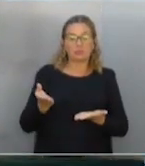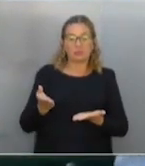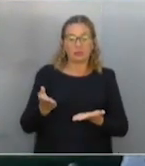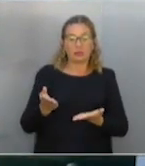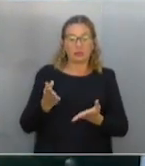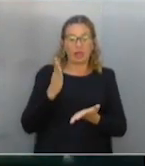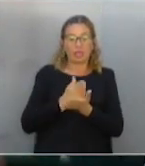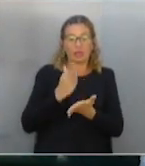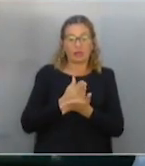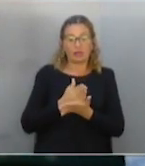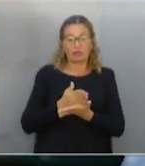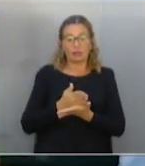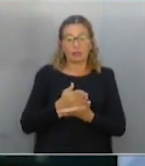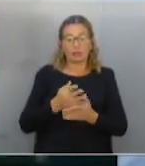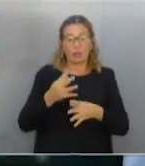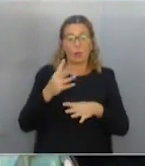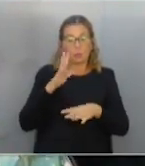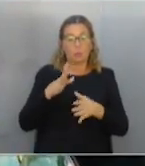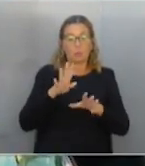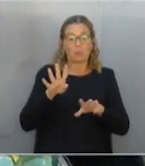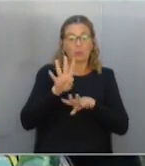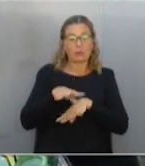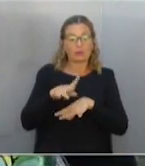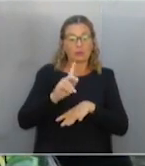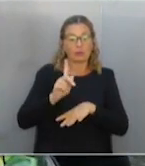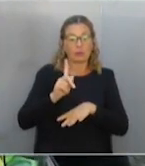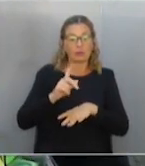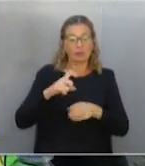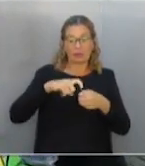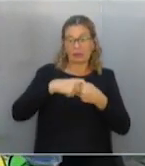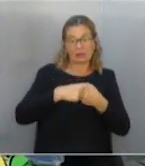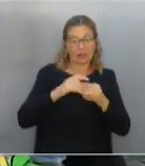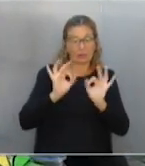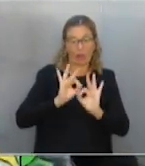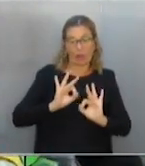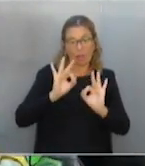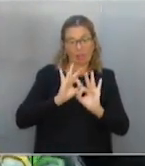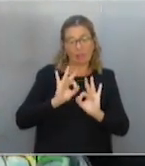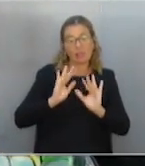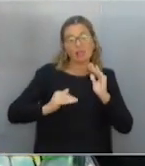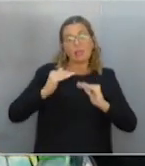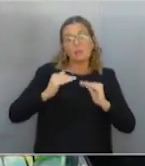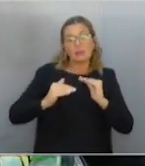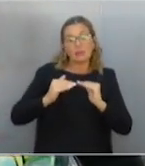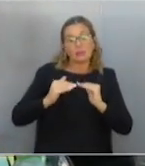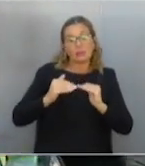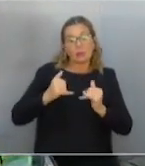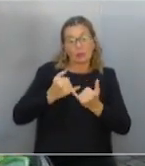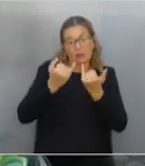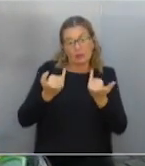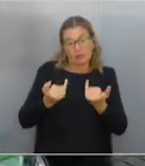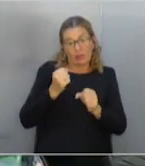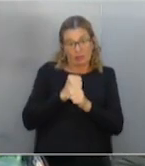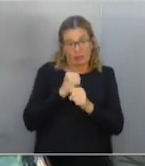tener derecho a, o de, bueno, manifestarse en este caso. No estoy afiliada a ningún sindicato, depende de cómo transcurre el día en el